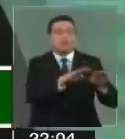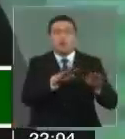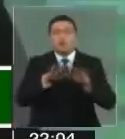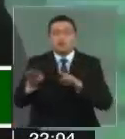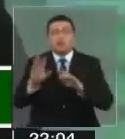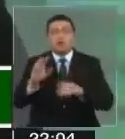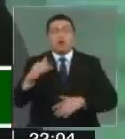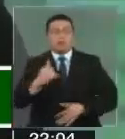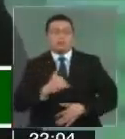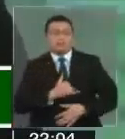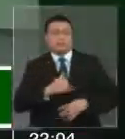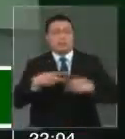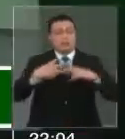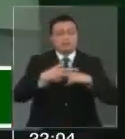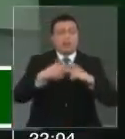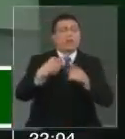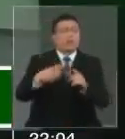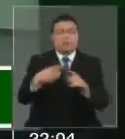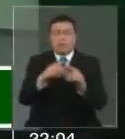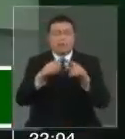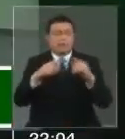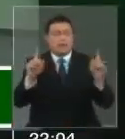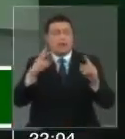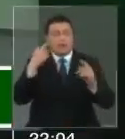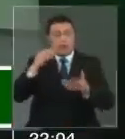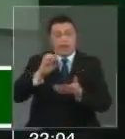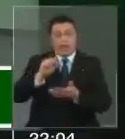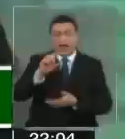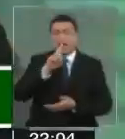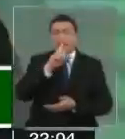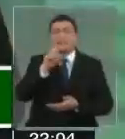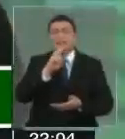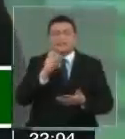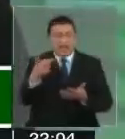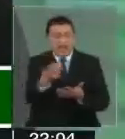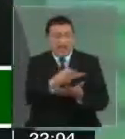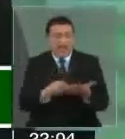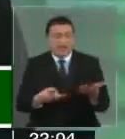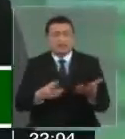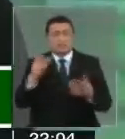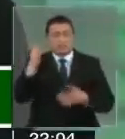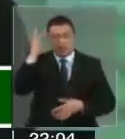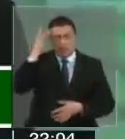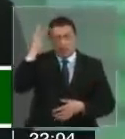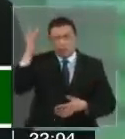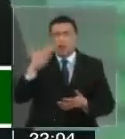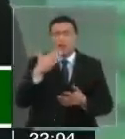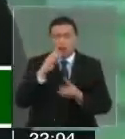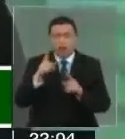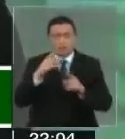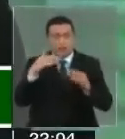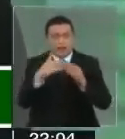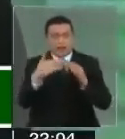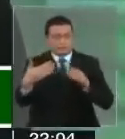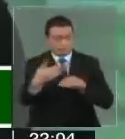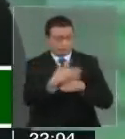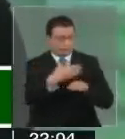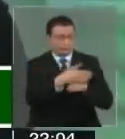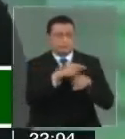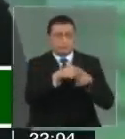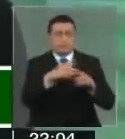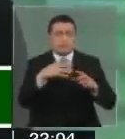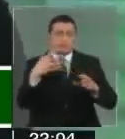opciones sexuales, de que habían artistas y habían intelectuales, en fin, como que en esa casa concurrían los diferentes,